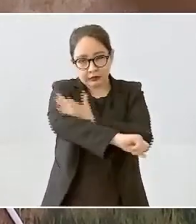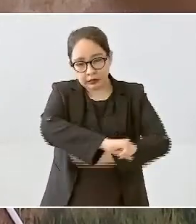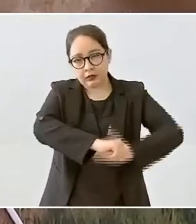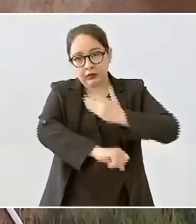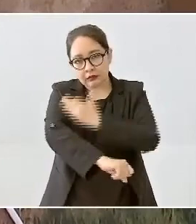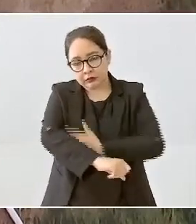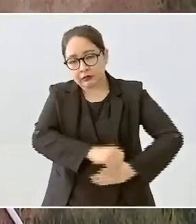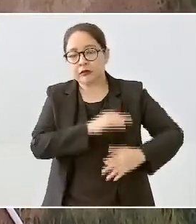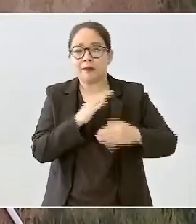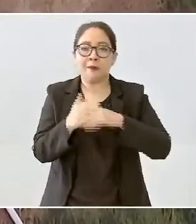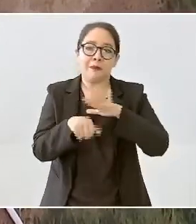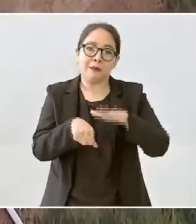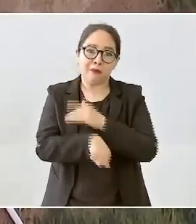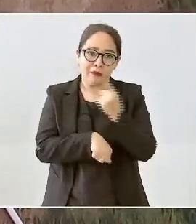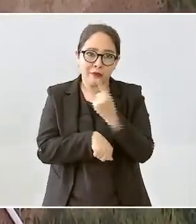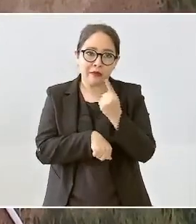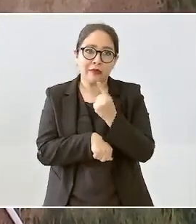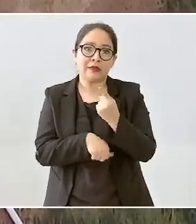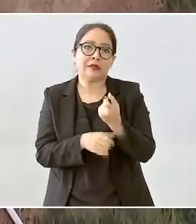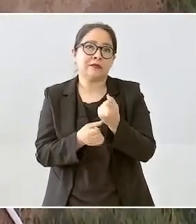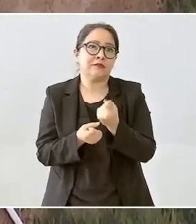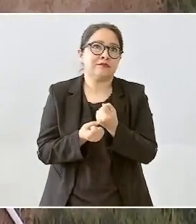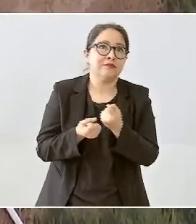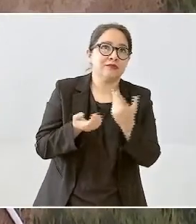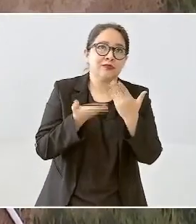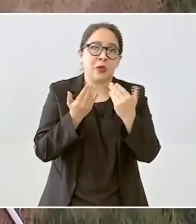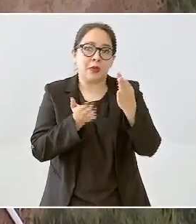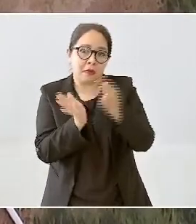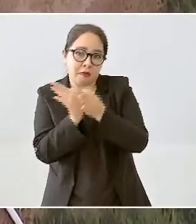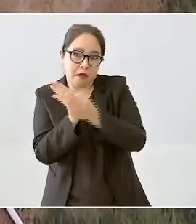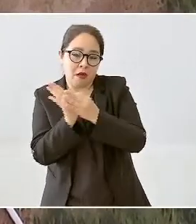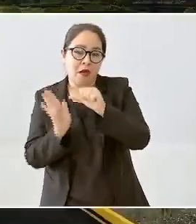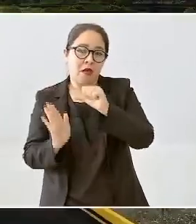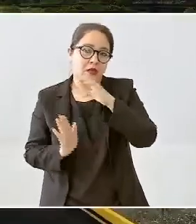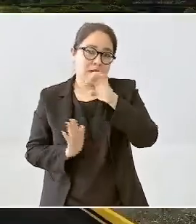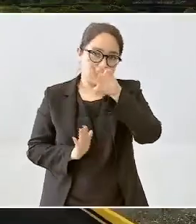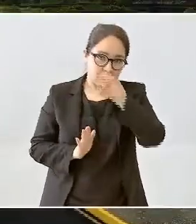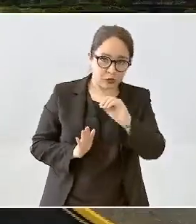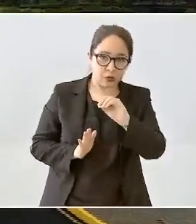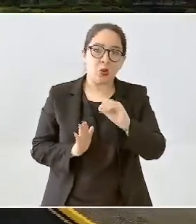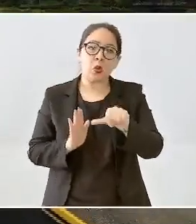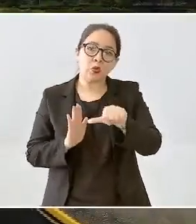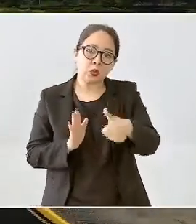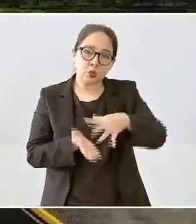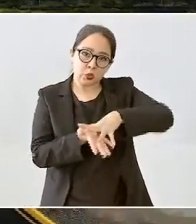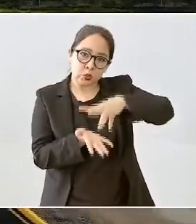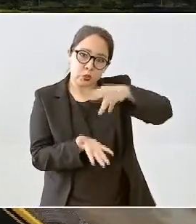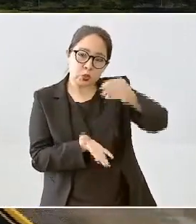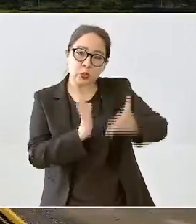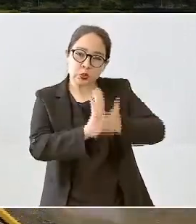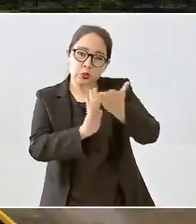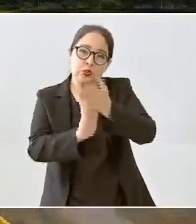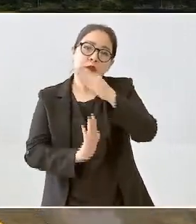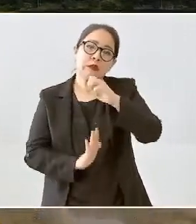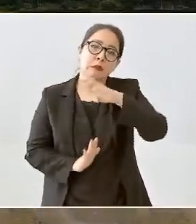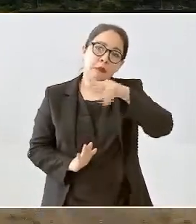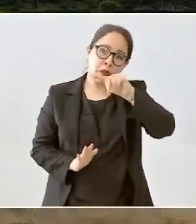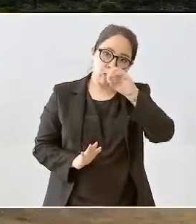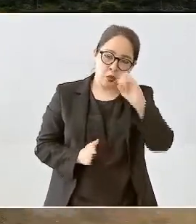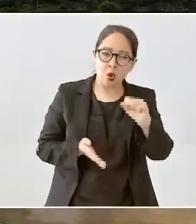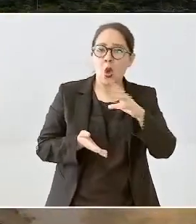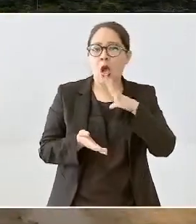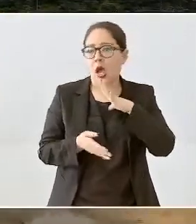que hubo paros en las entregas del acero y del cemento, pero bueno, todo eso ya se pasó y las obras